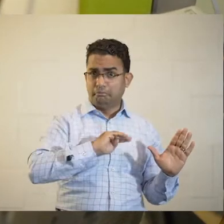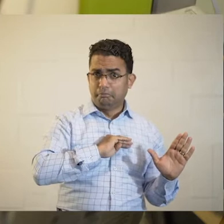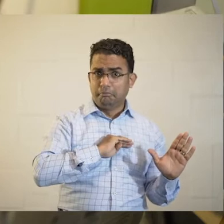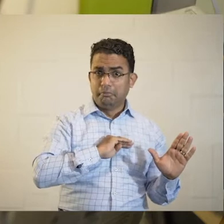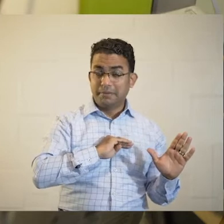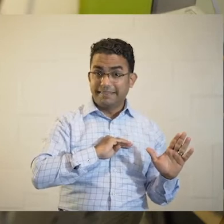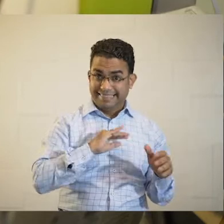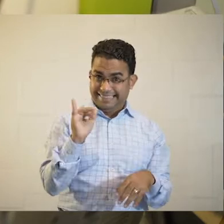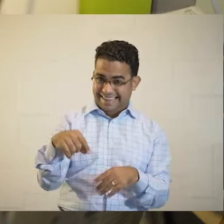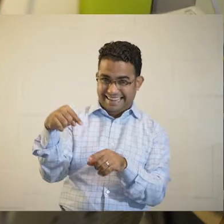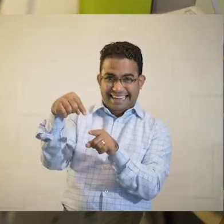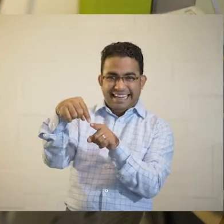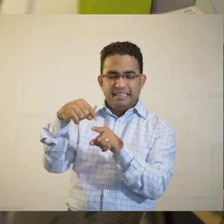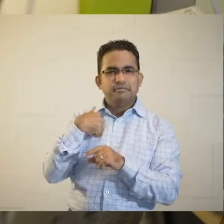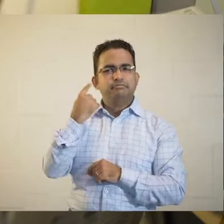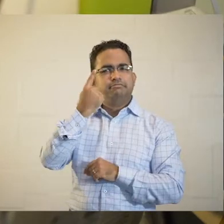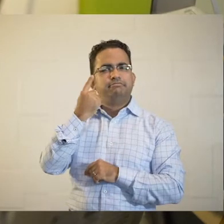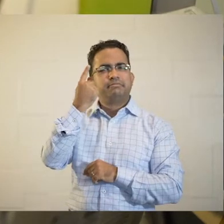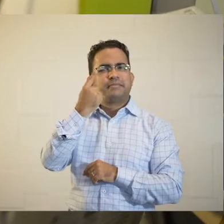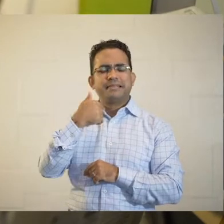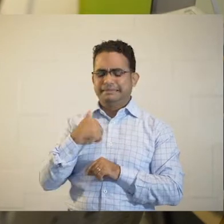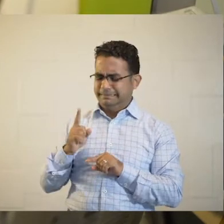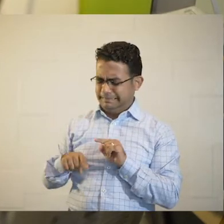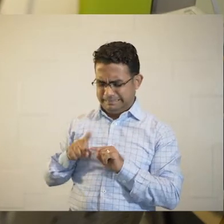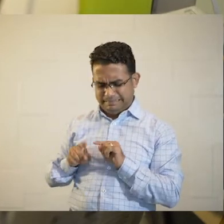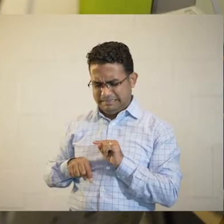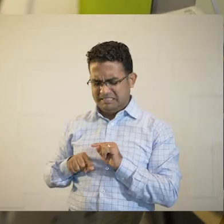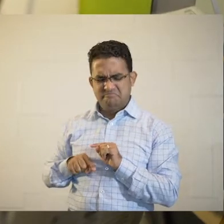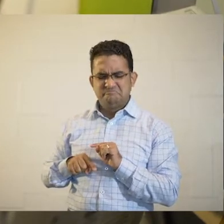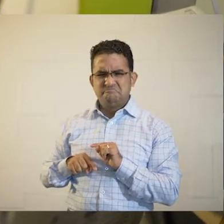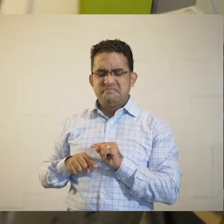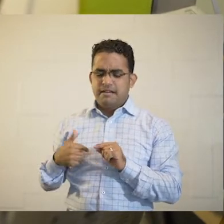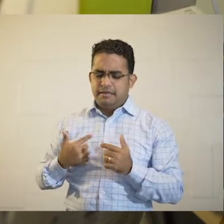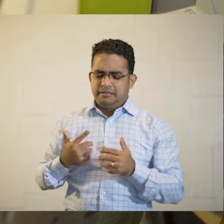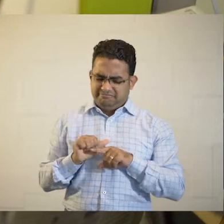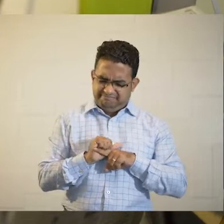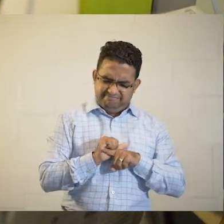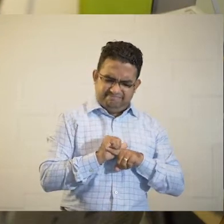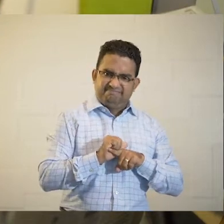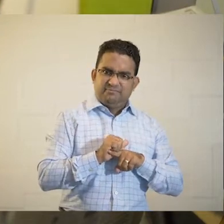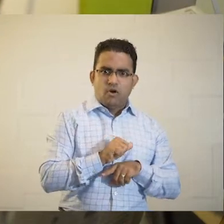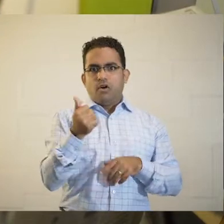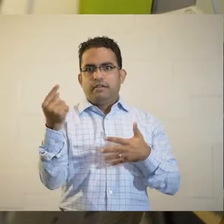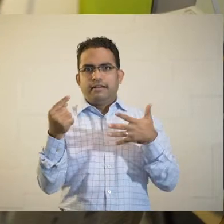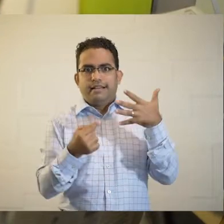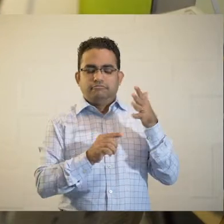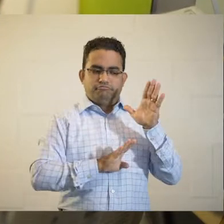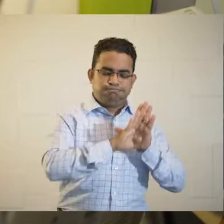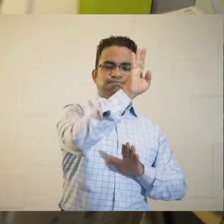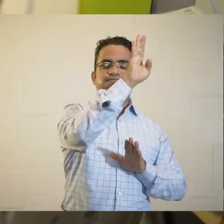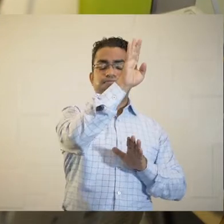Entonces, esa parte que yo consideraba que yo era incapaz, la desarrollé desde otra perspectiva y con otras